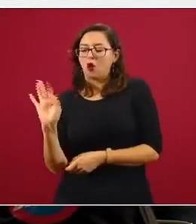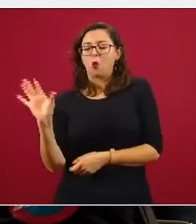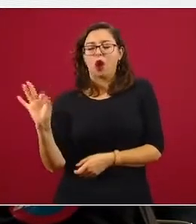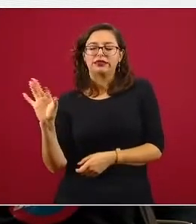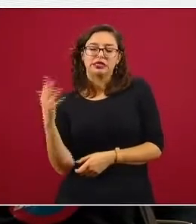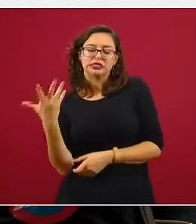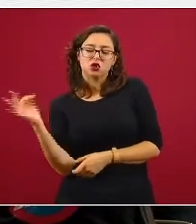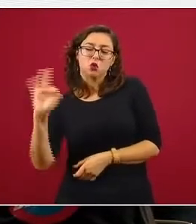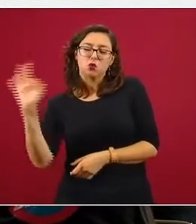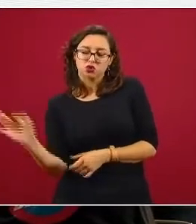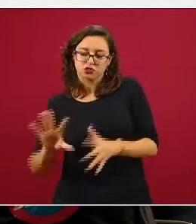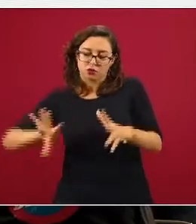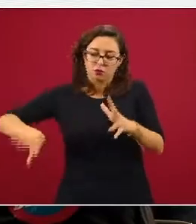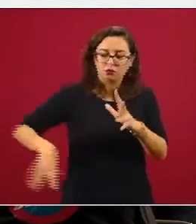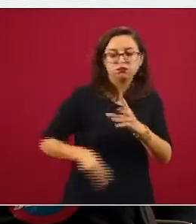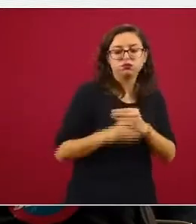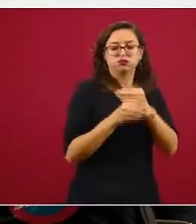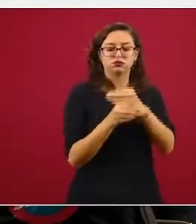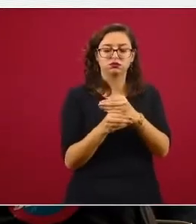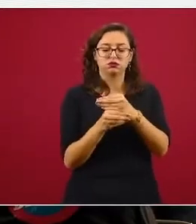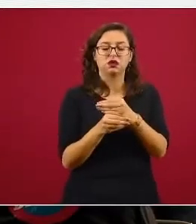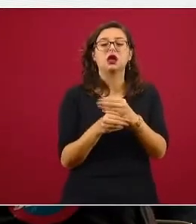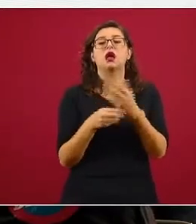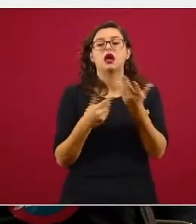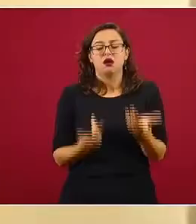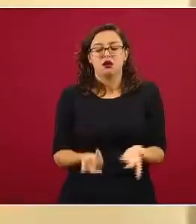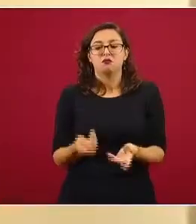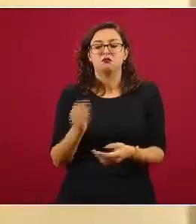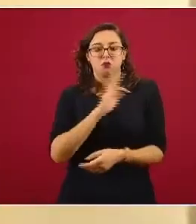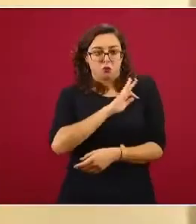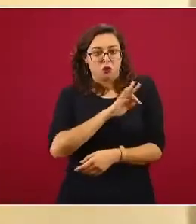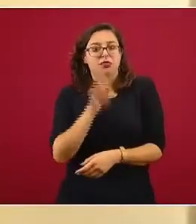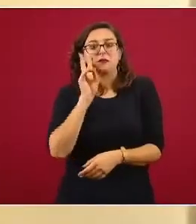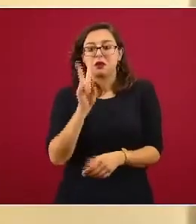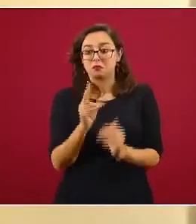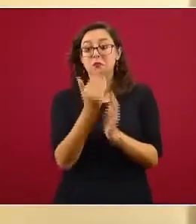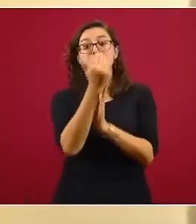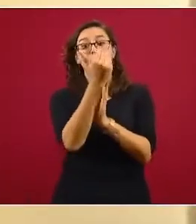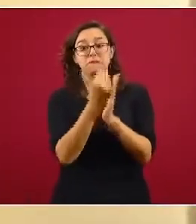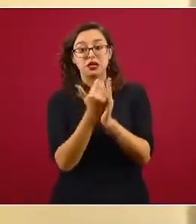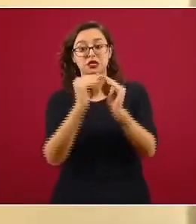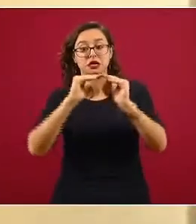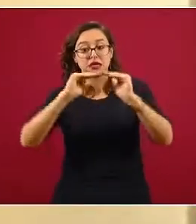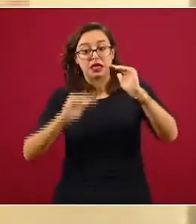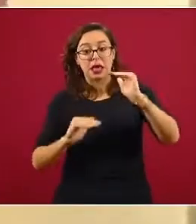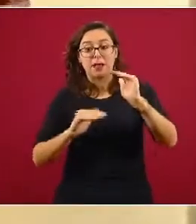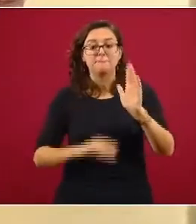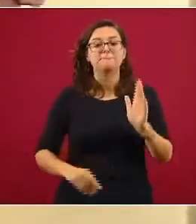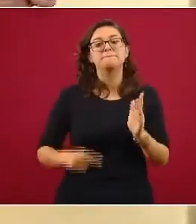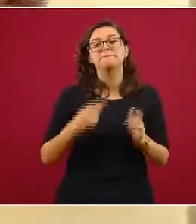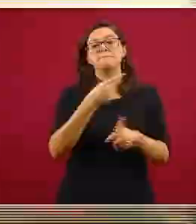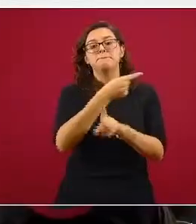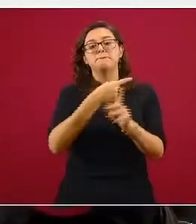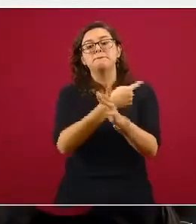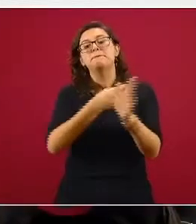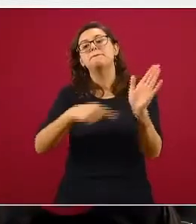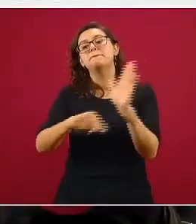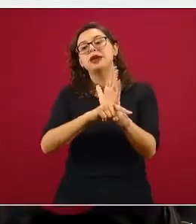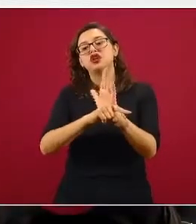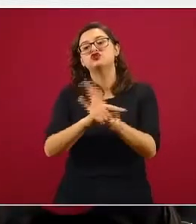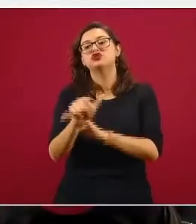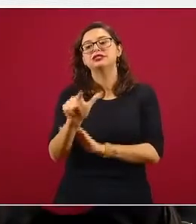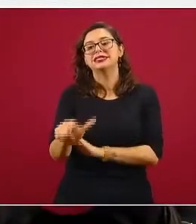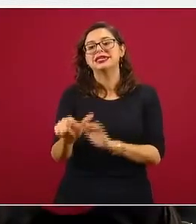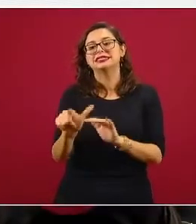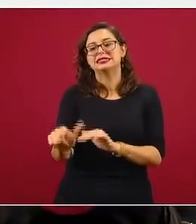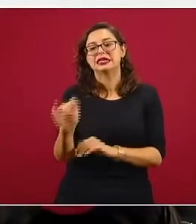y bueno continuamos hoy día todavía presentando este descenso ahora desde menos 17 por ciento entre la semana